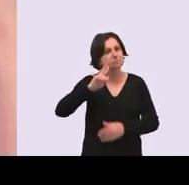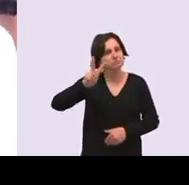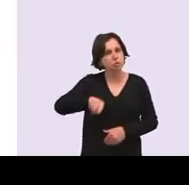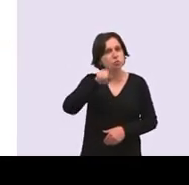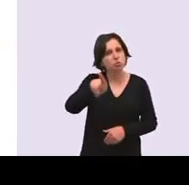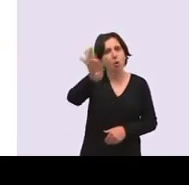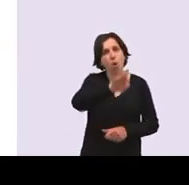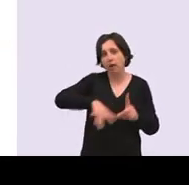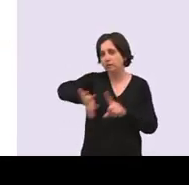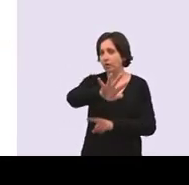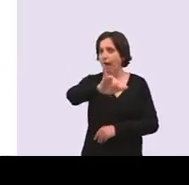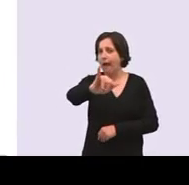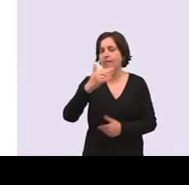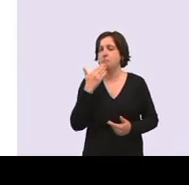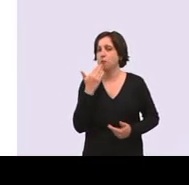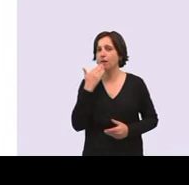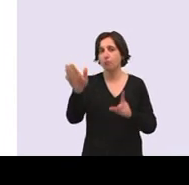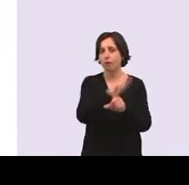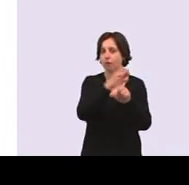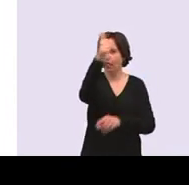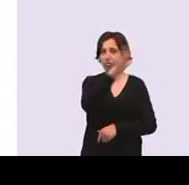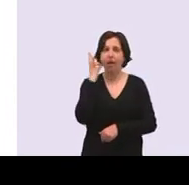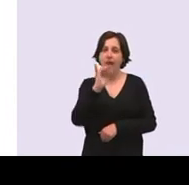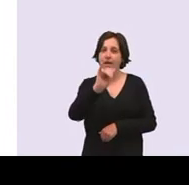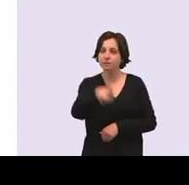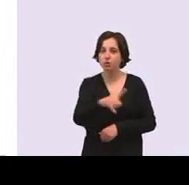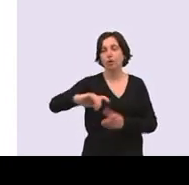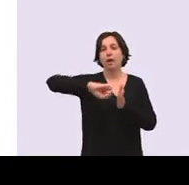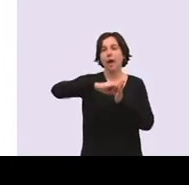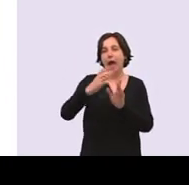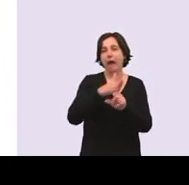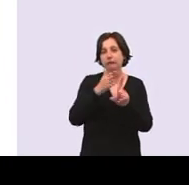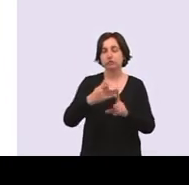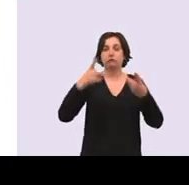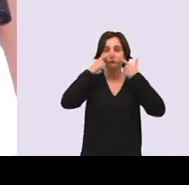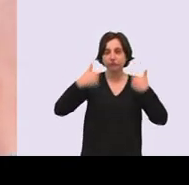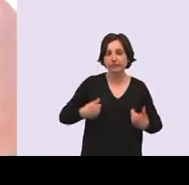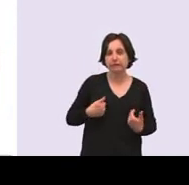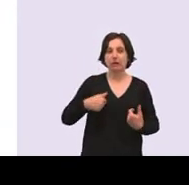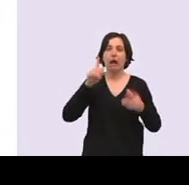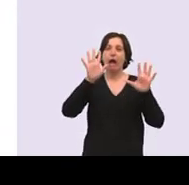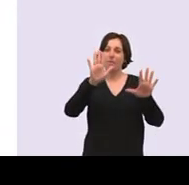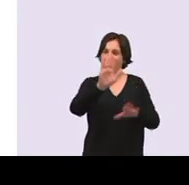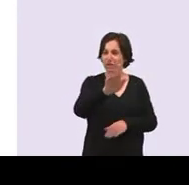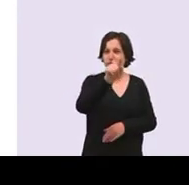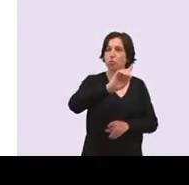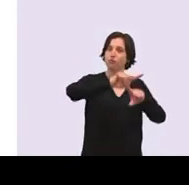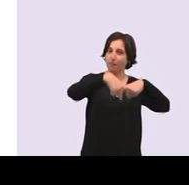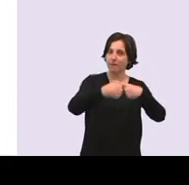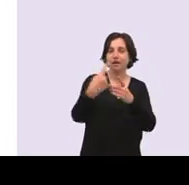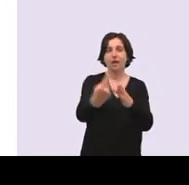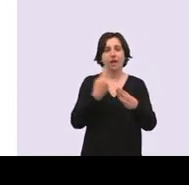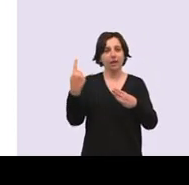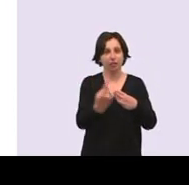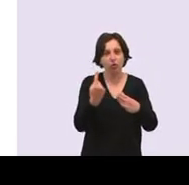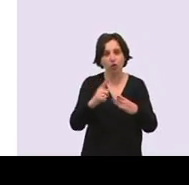Reconoce si tú o alguien de tu entorno sufre violencia de género, agresión física o amenazas hacia ti o tu familia, aislamiento de tu